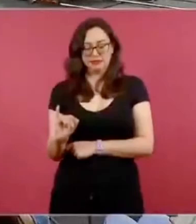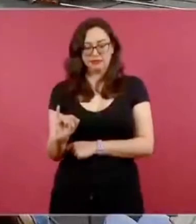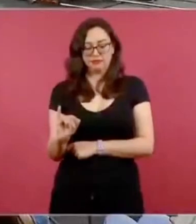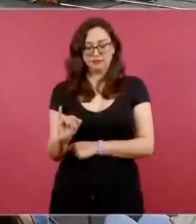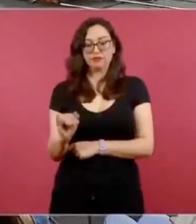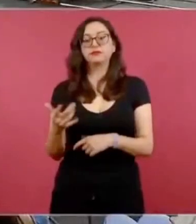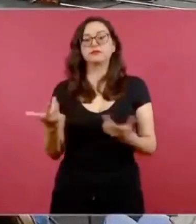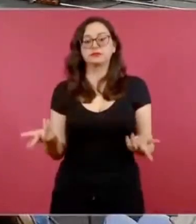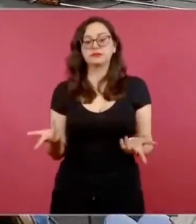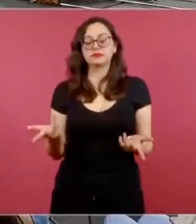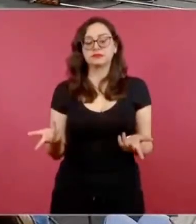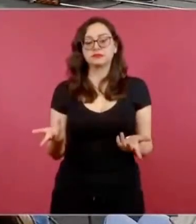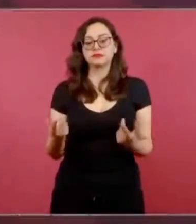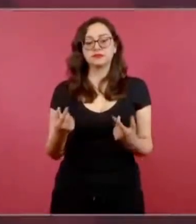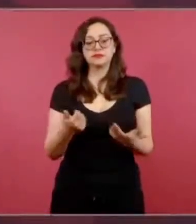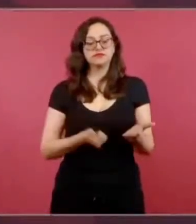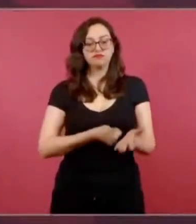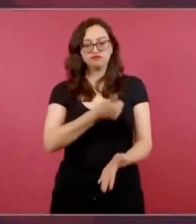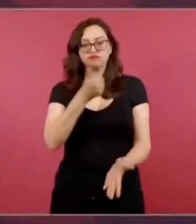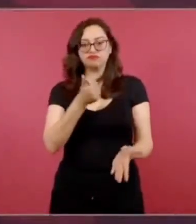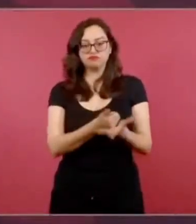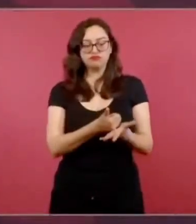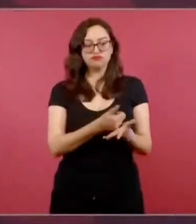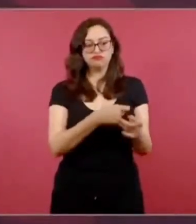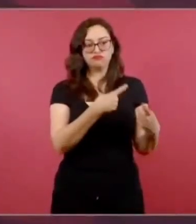que hacen en ciudades